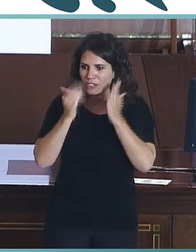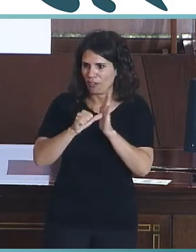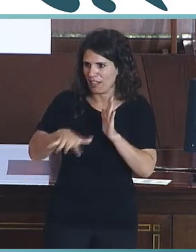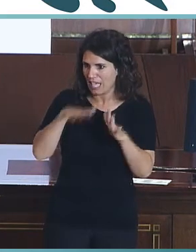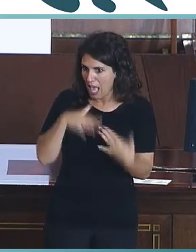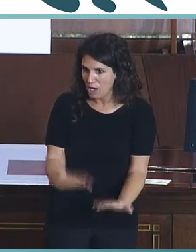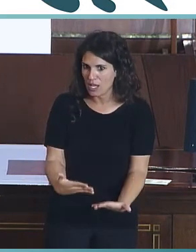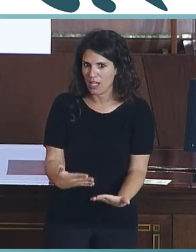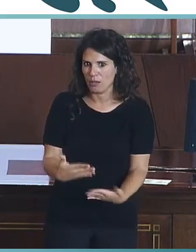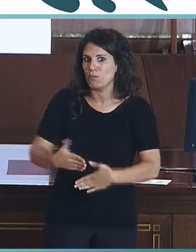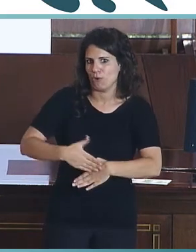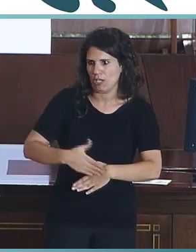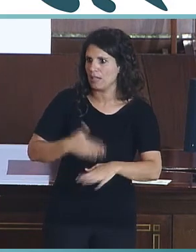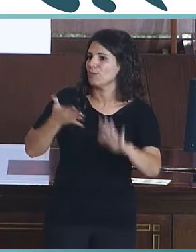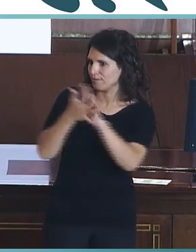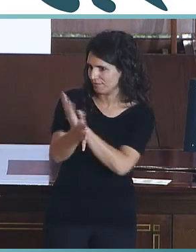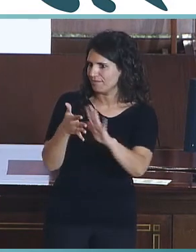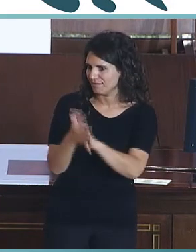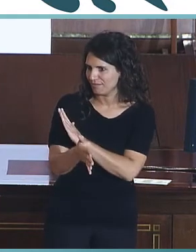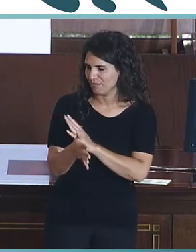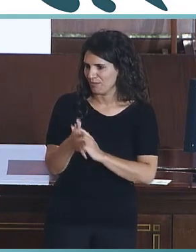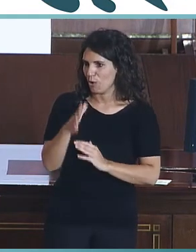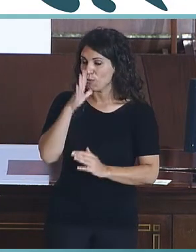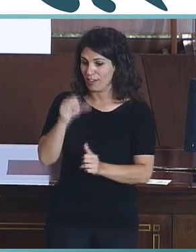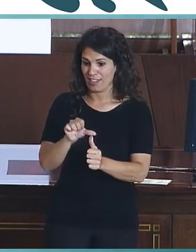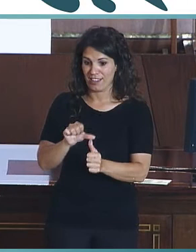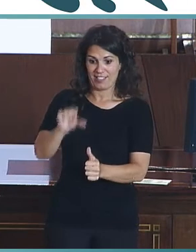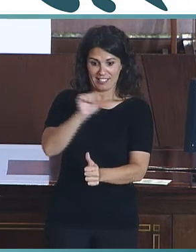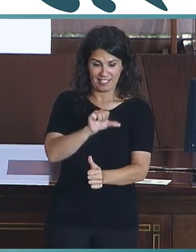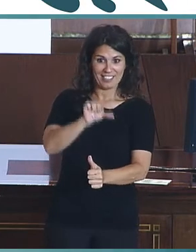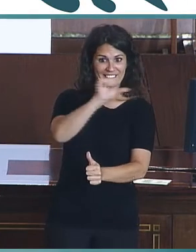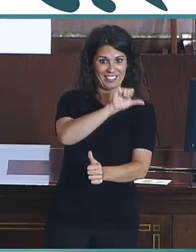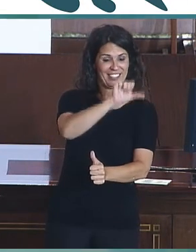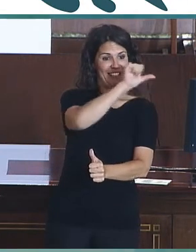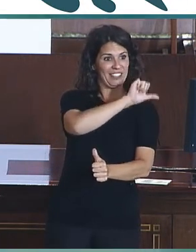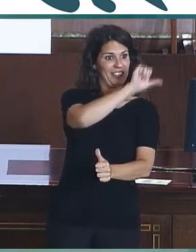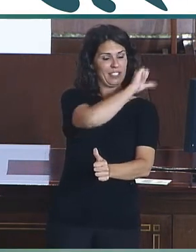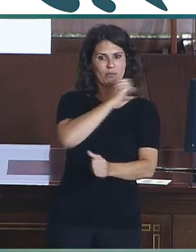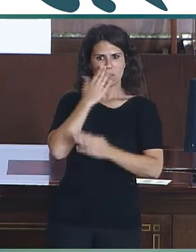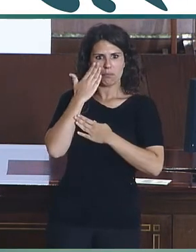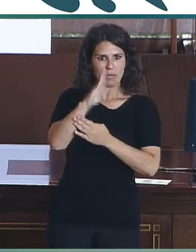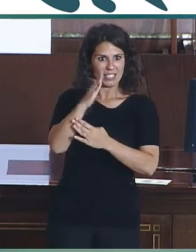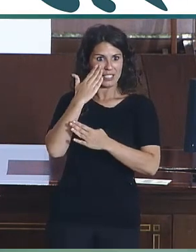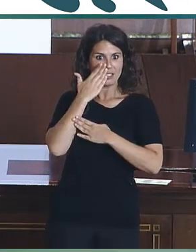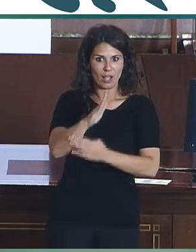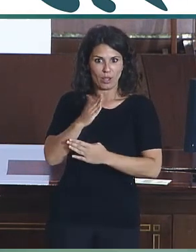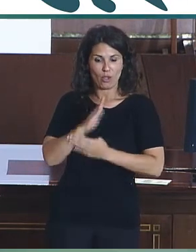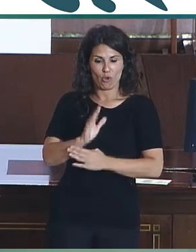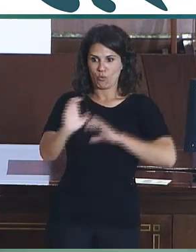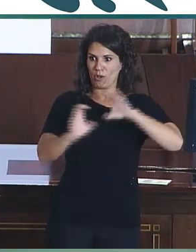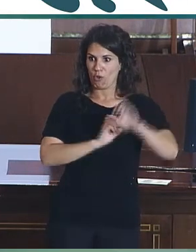las presentaciones que me han antecedido han sido